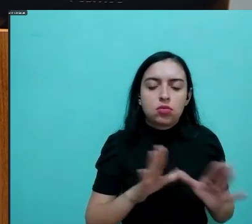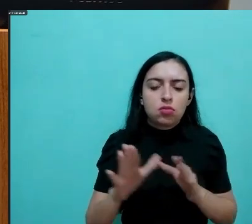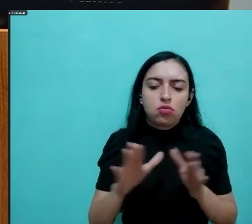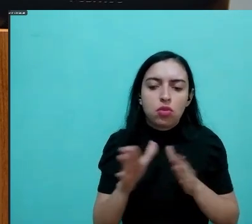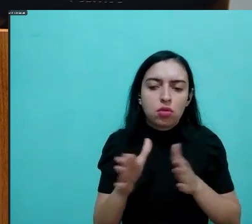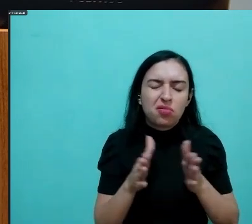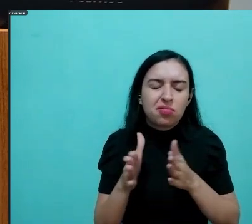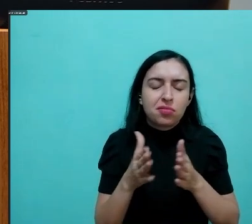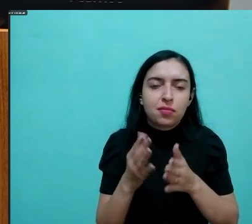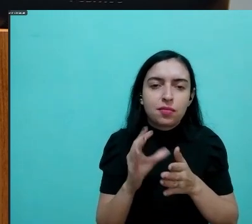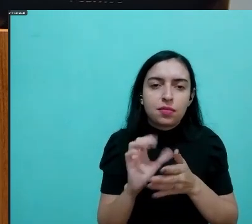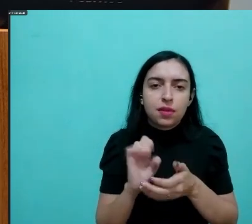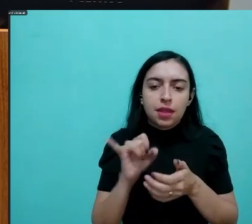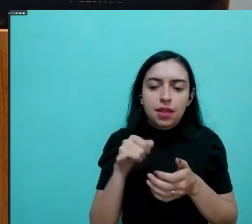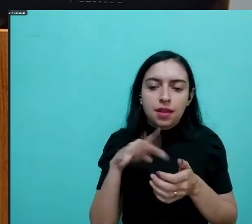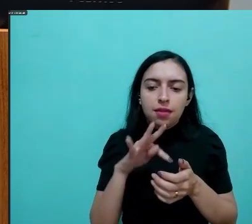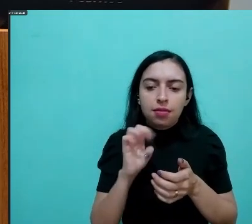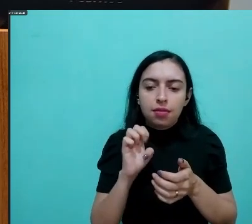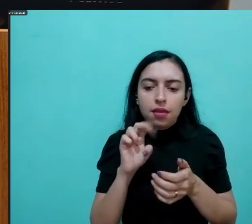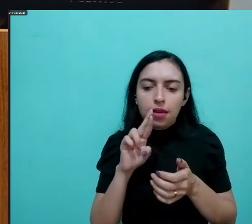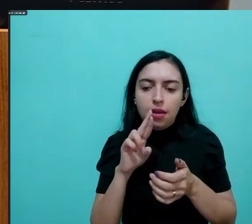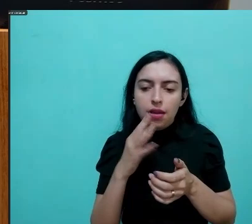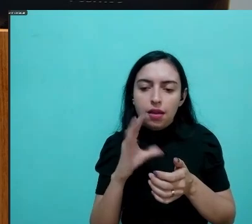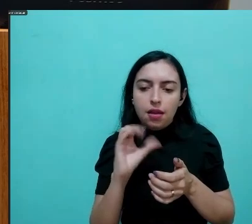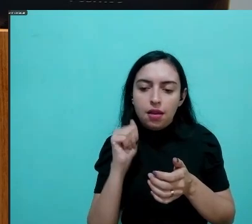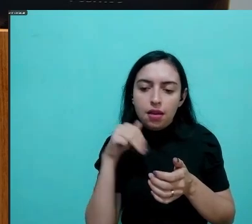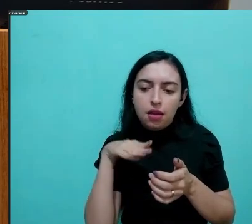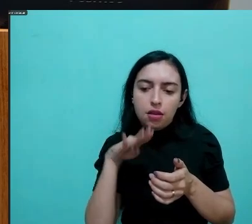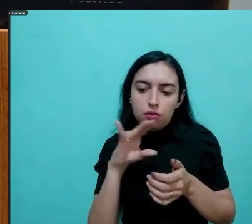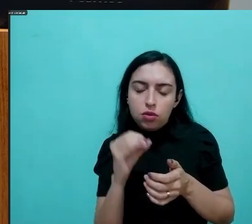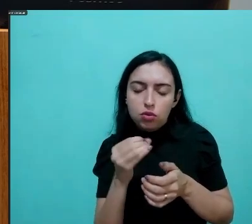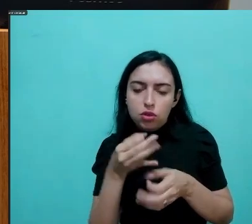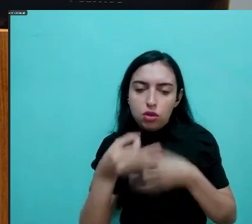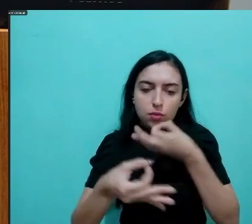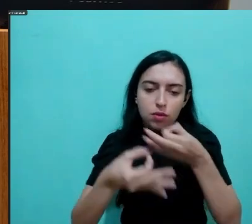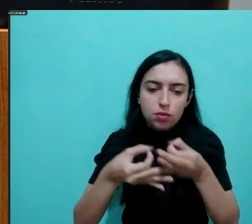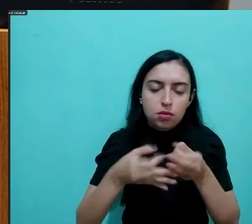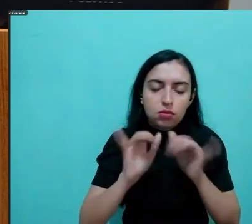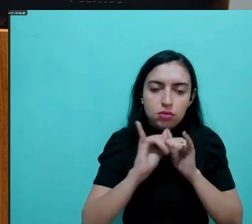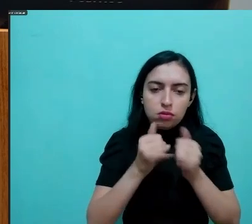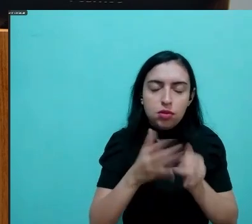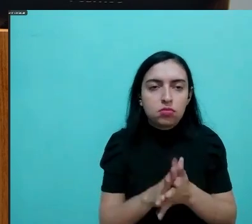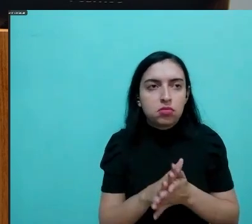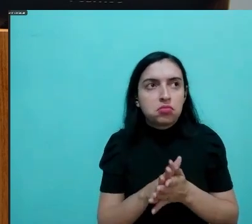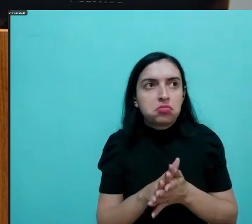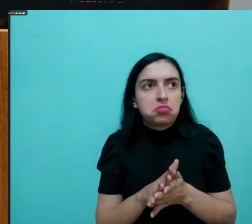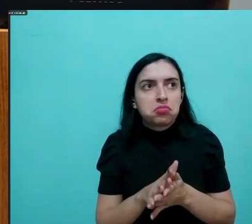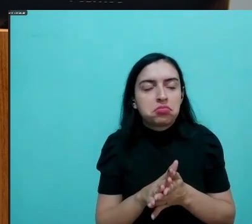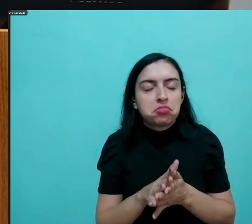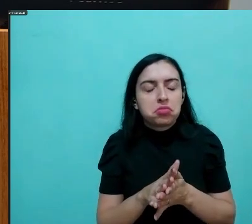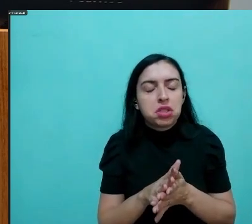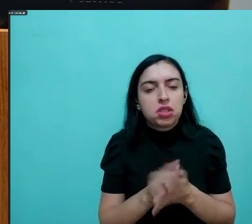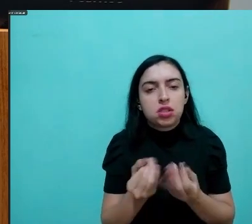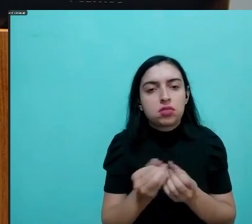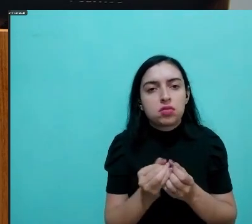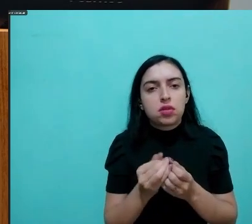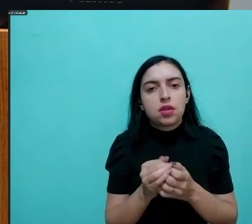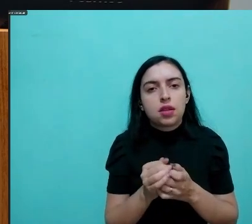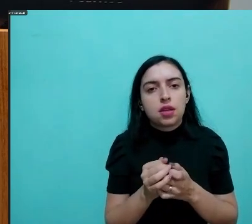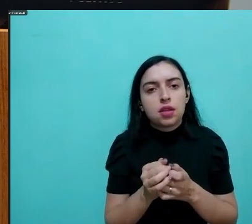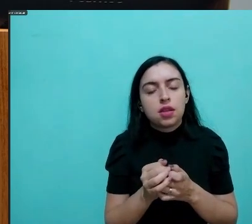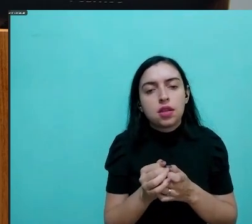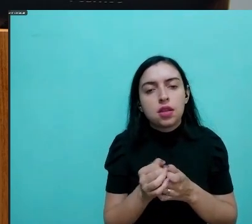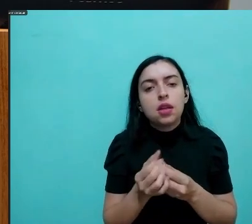de ideas, la libertad de expresión básicamente en las plataformas. Por esa razón, por esa